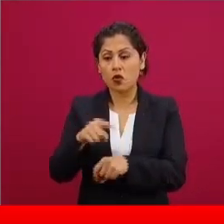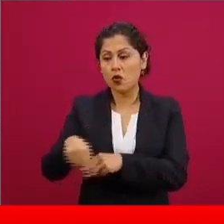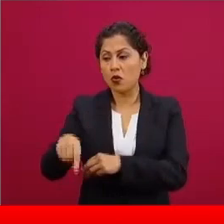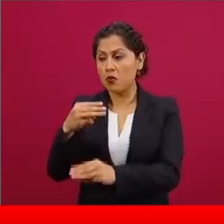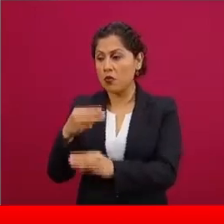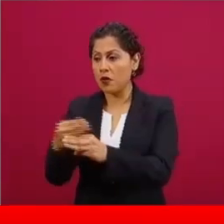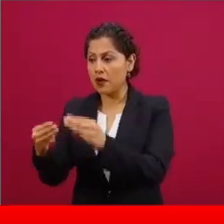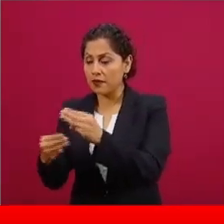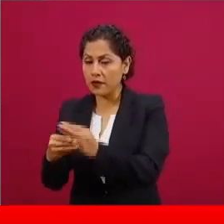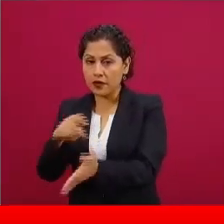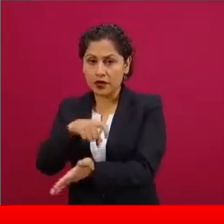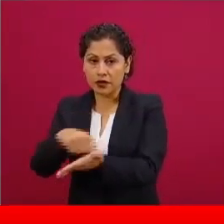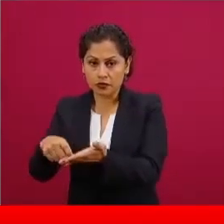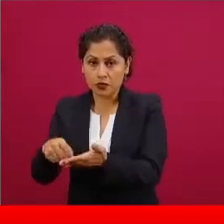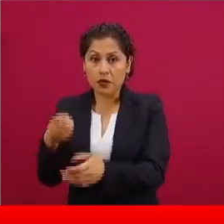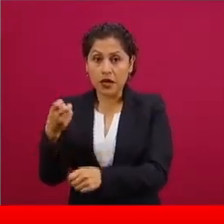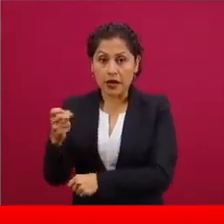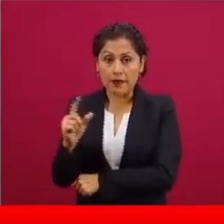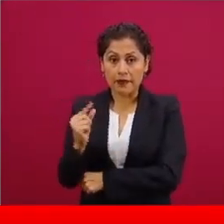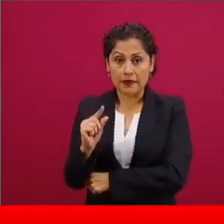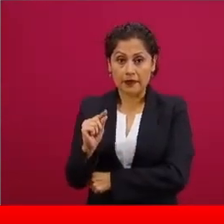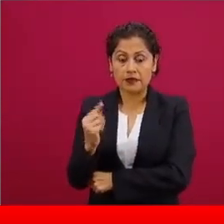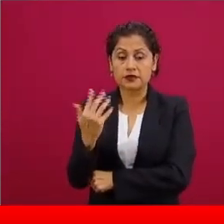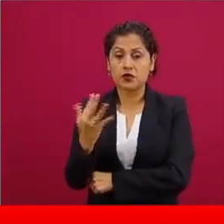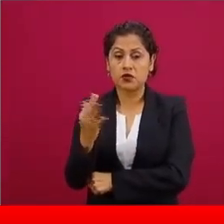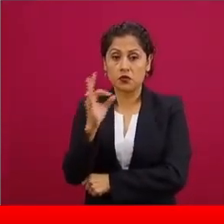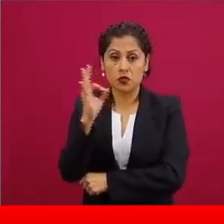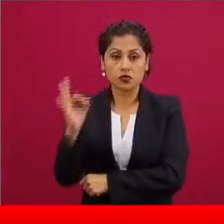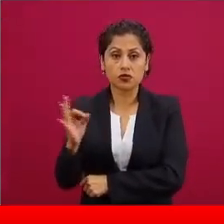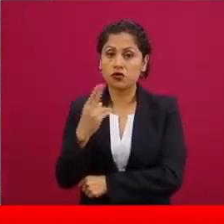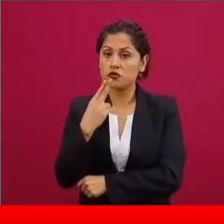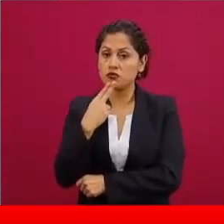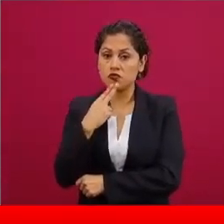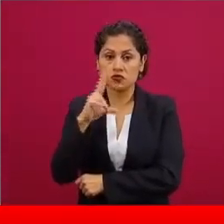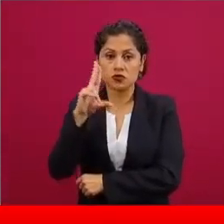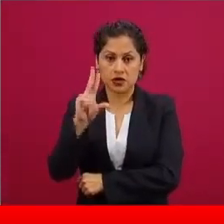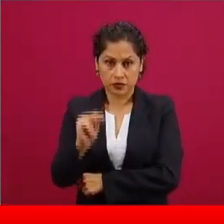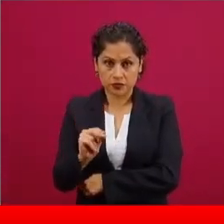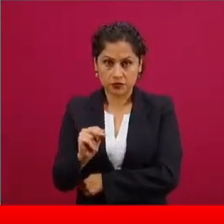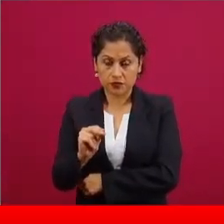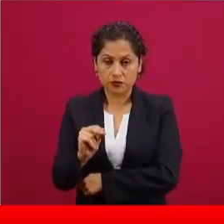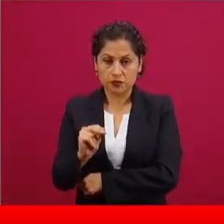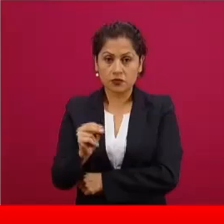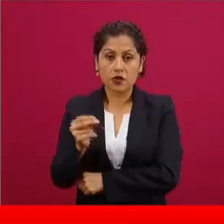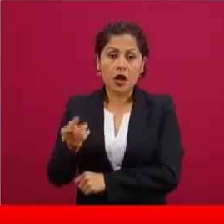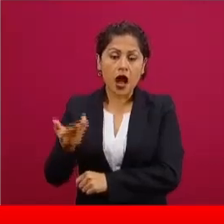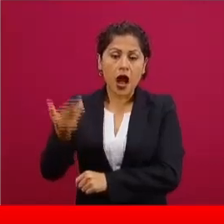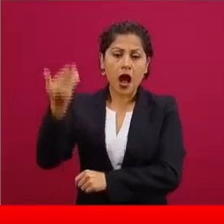esto también incluye a los supuestamente comprometidos